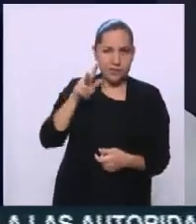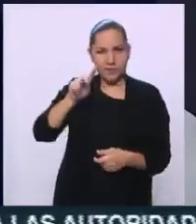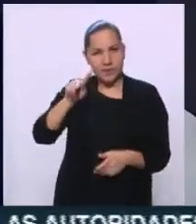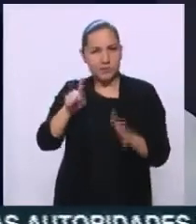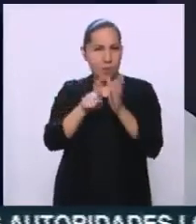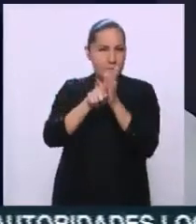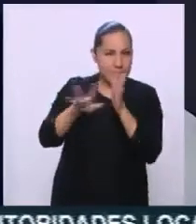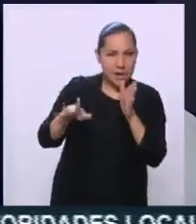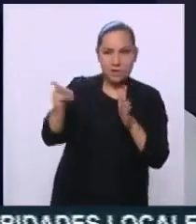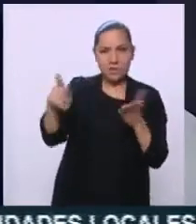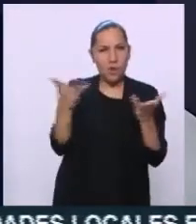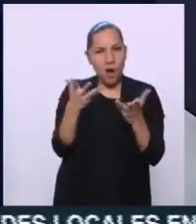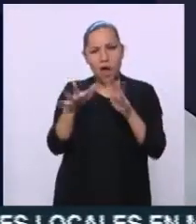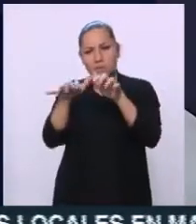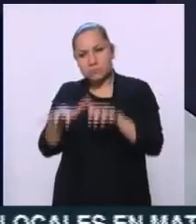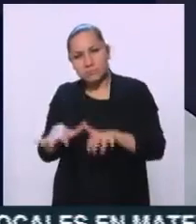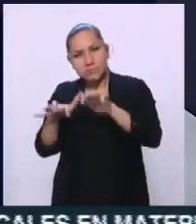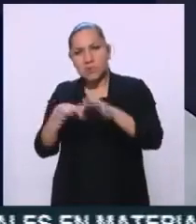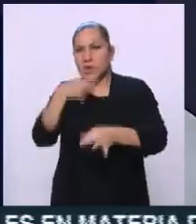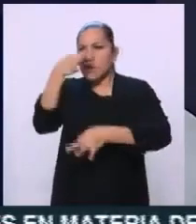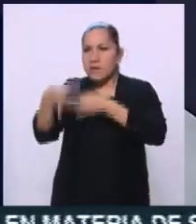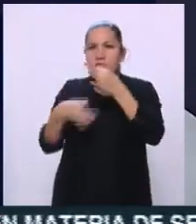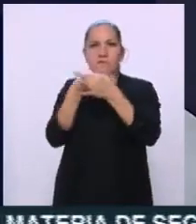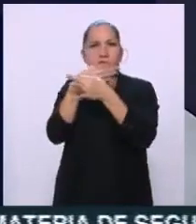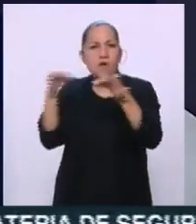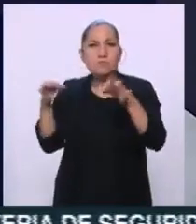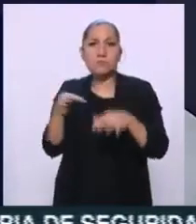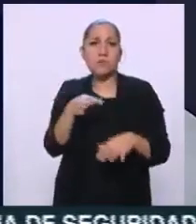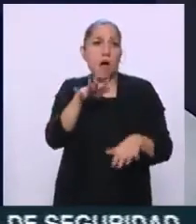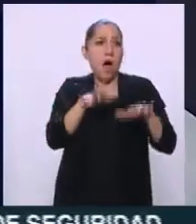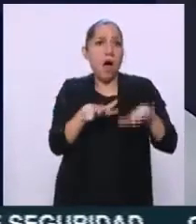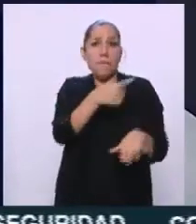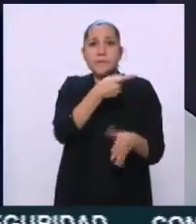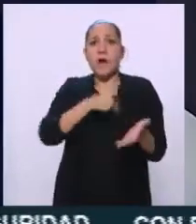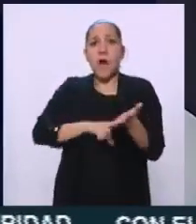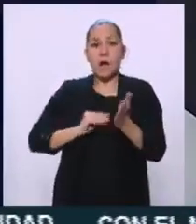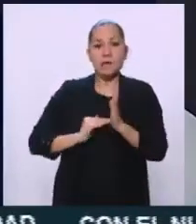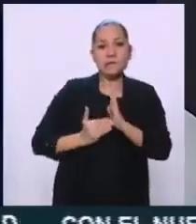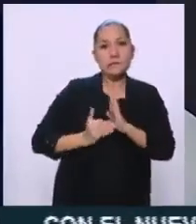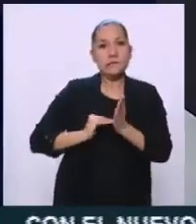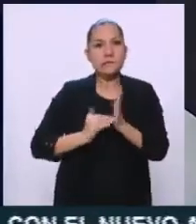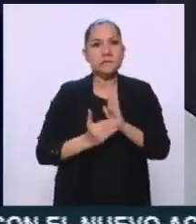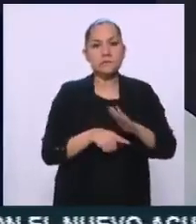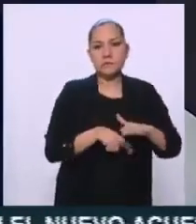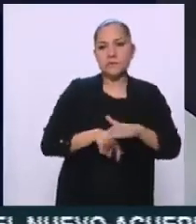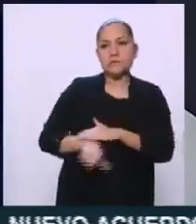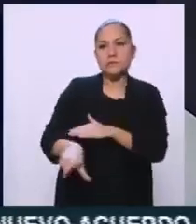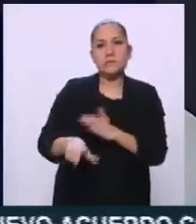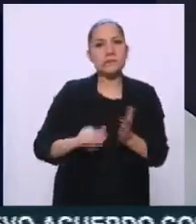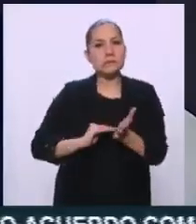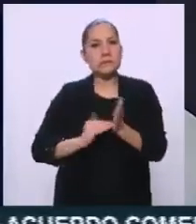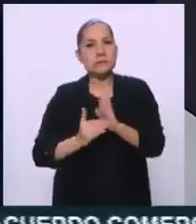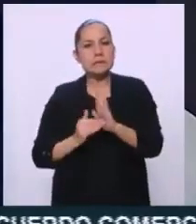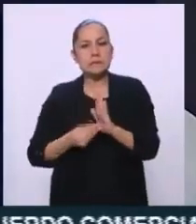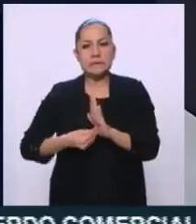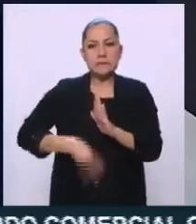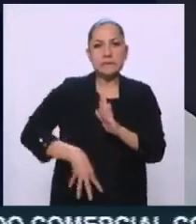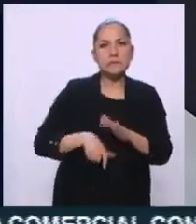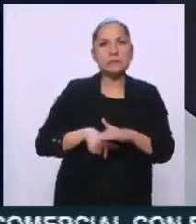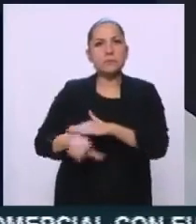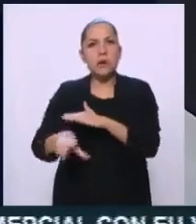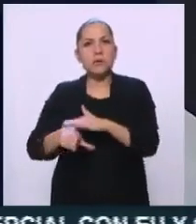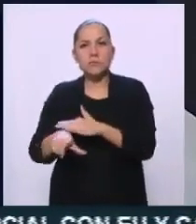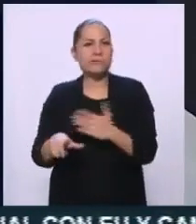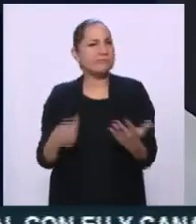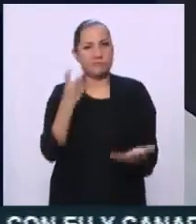medios de comunicación se les daba de manera discrecional, pues con eso se acabó. Entonces, eso es parte de los cambios que ha habido. Pero